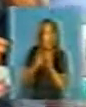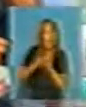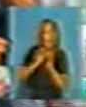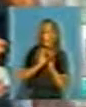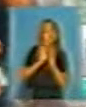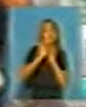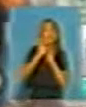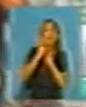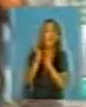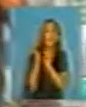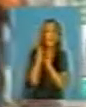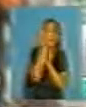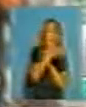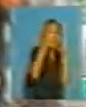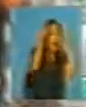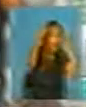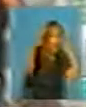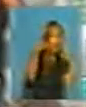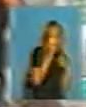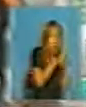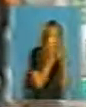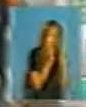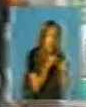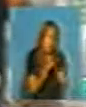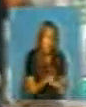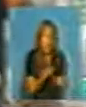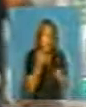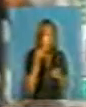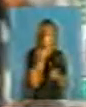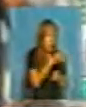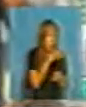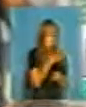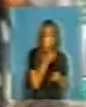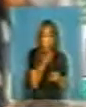allá en la Quiaca. Bueno, hemos estado en